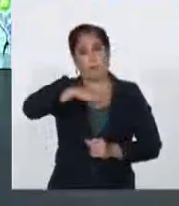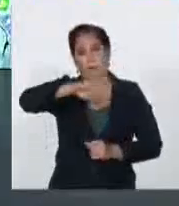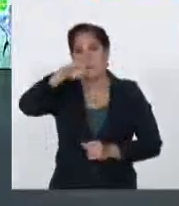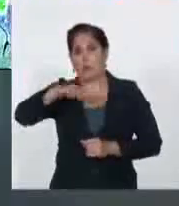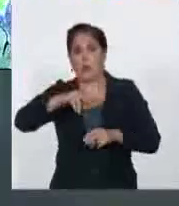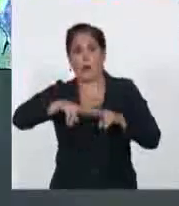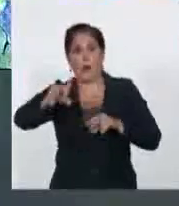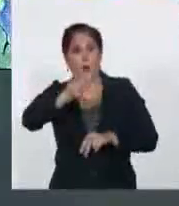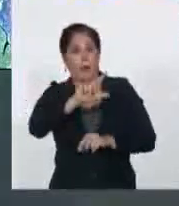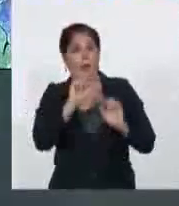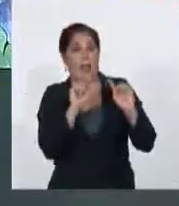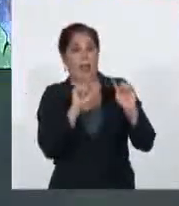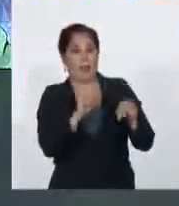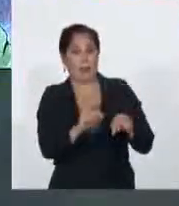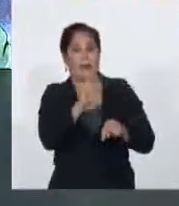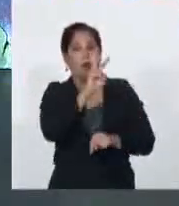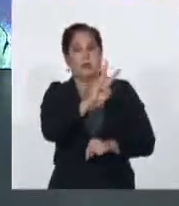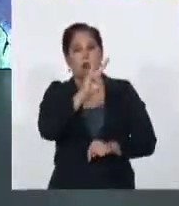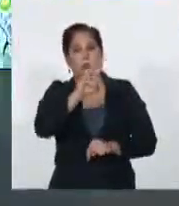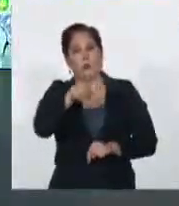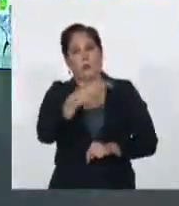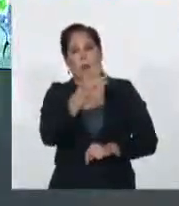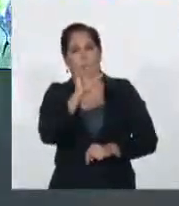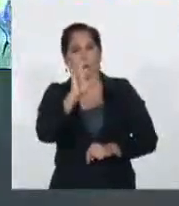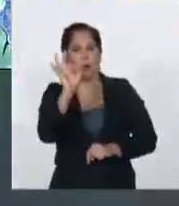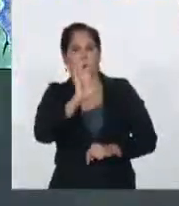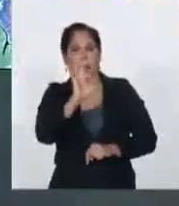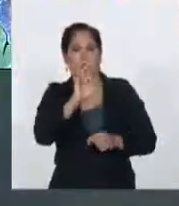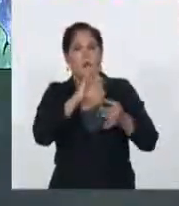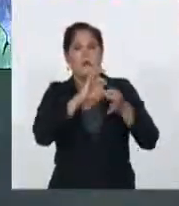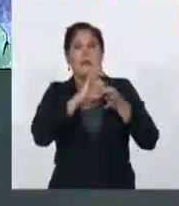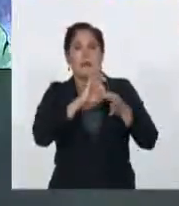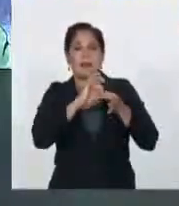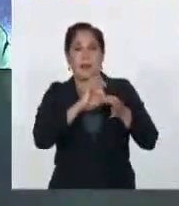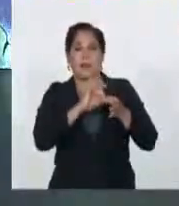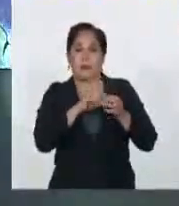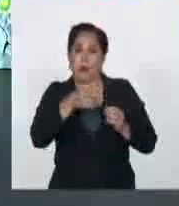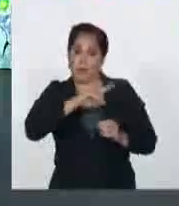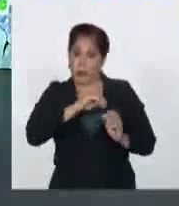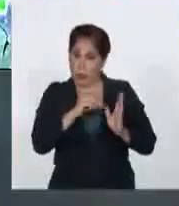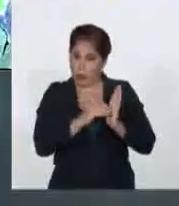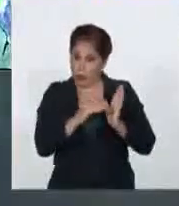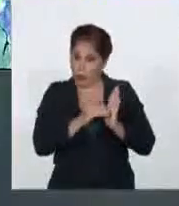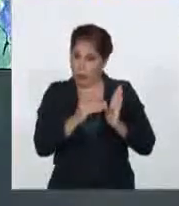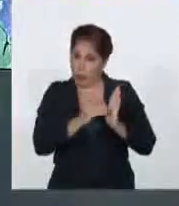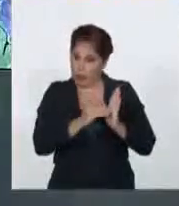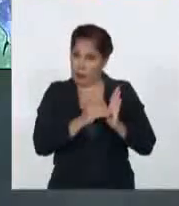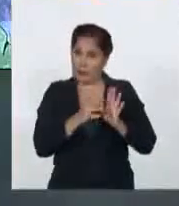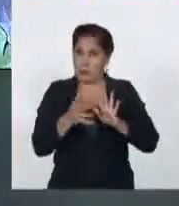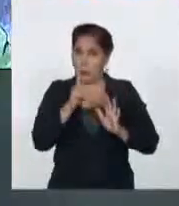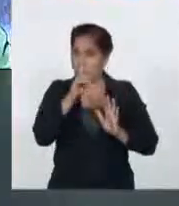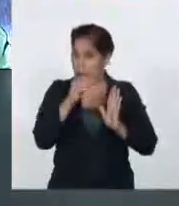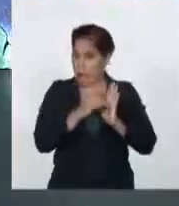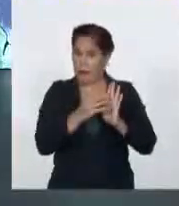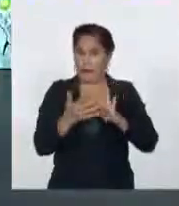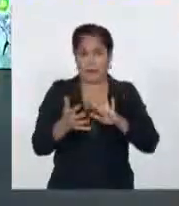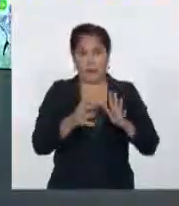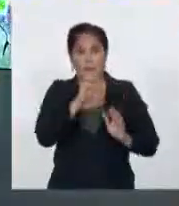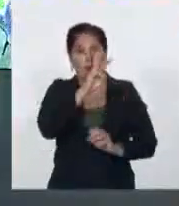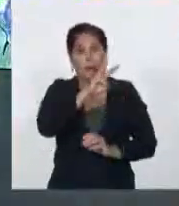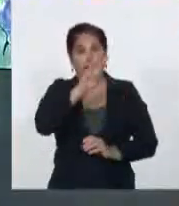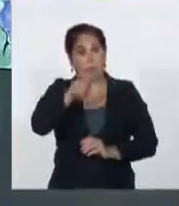se reportó 33,8 grados Celsius. En horas de la tarde se había reportado a la 1 de la tarde 33,6 grados y